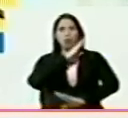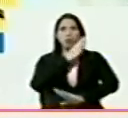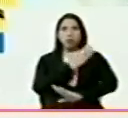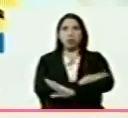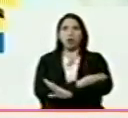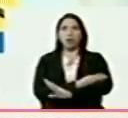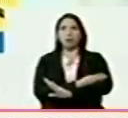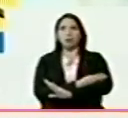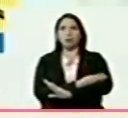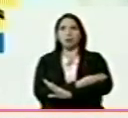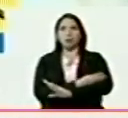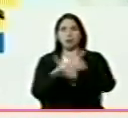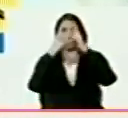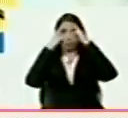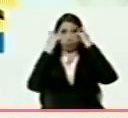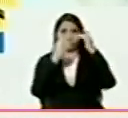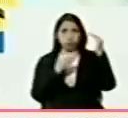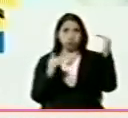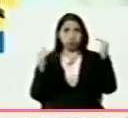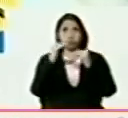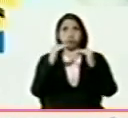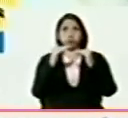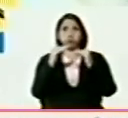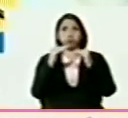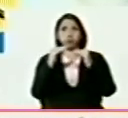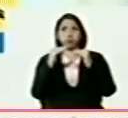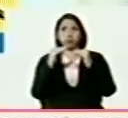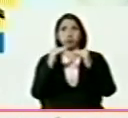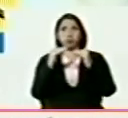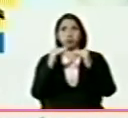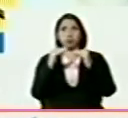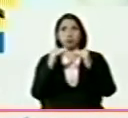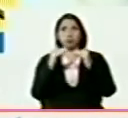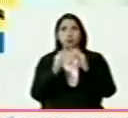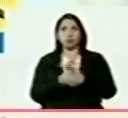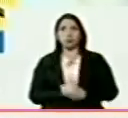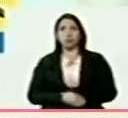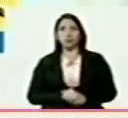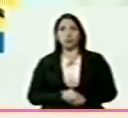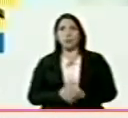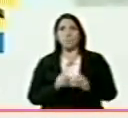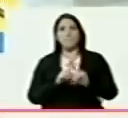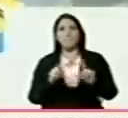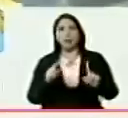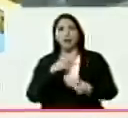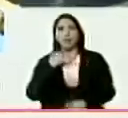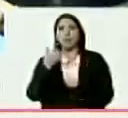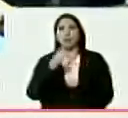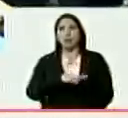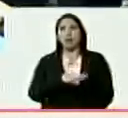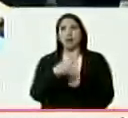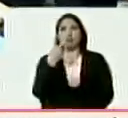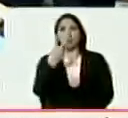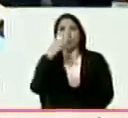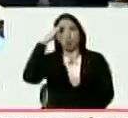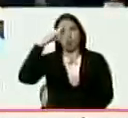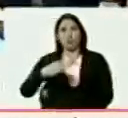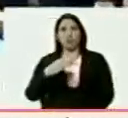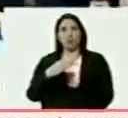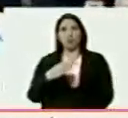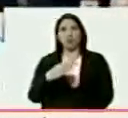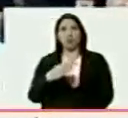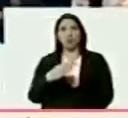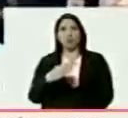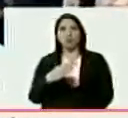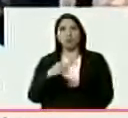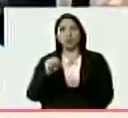el potencial imperialista norteamericano para matar dos comandantes, Qasem